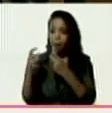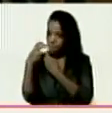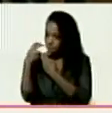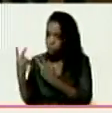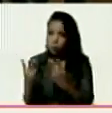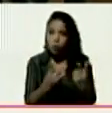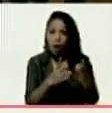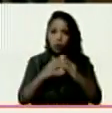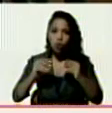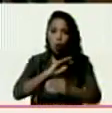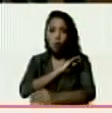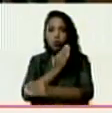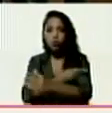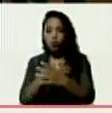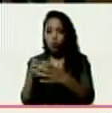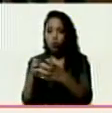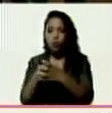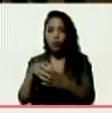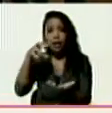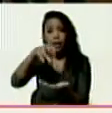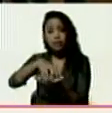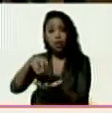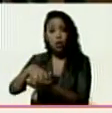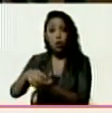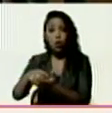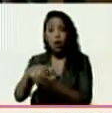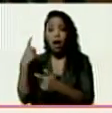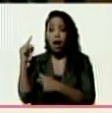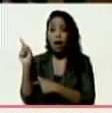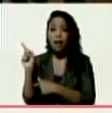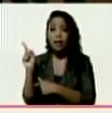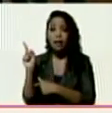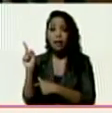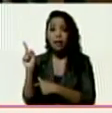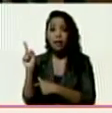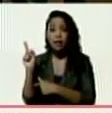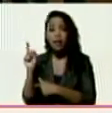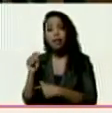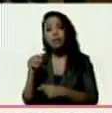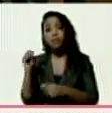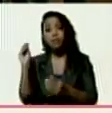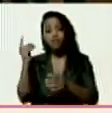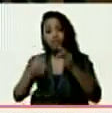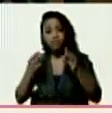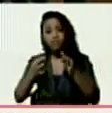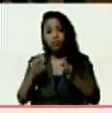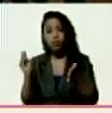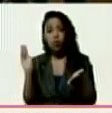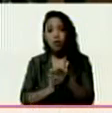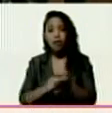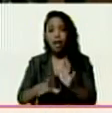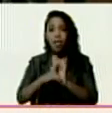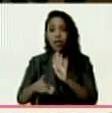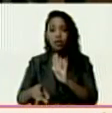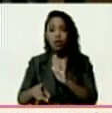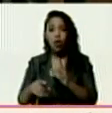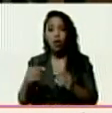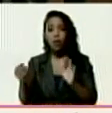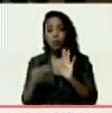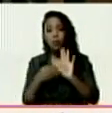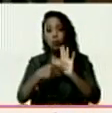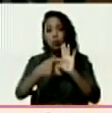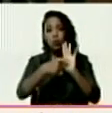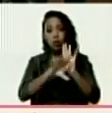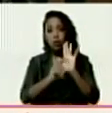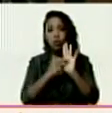a todos los poderes del Estado, incluyendo el Poder Ejecutivo, a que tienen que ponerse a derecho, en acatamiento a lo que está en esta Constitución